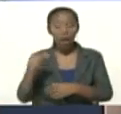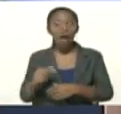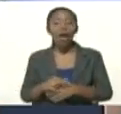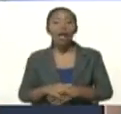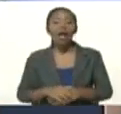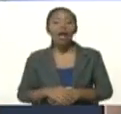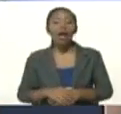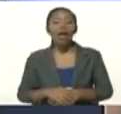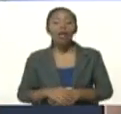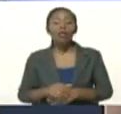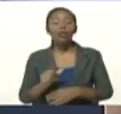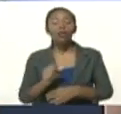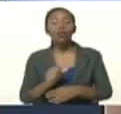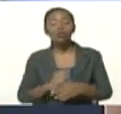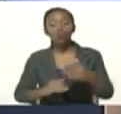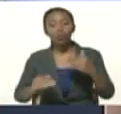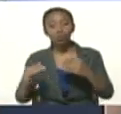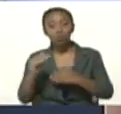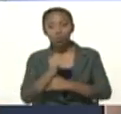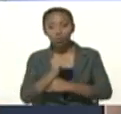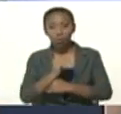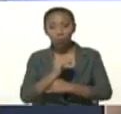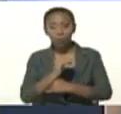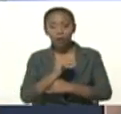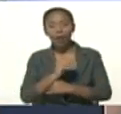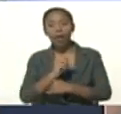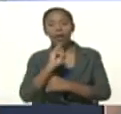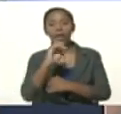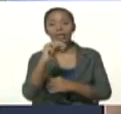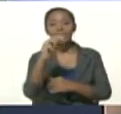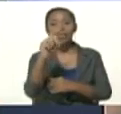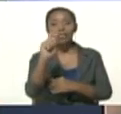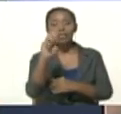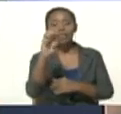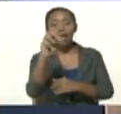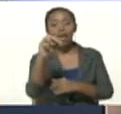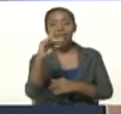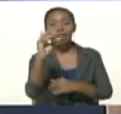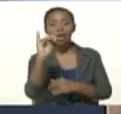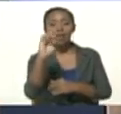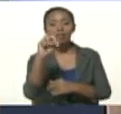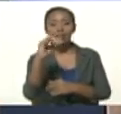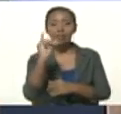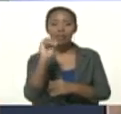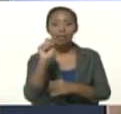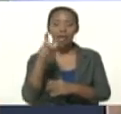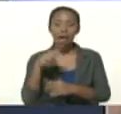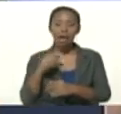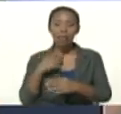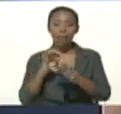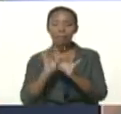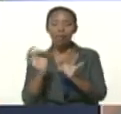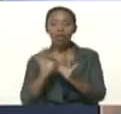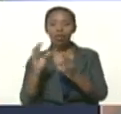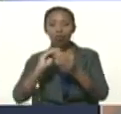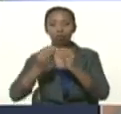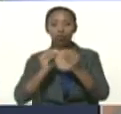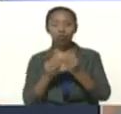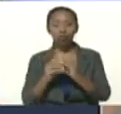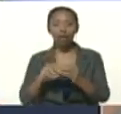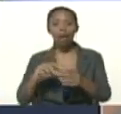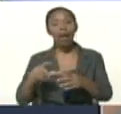Superintendencia Nacional de Criptoactivos pondrá en funcionamiento una petrotaquilla en la sede principal del